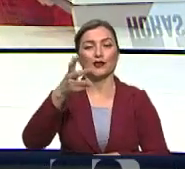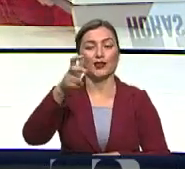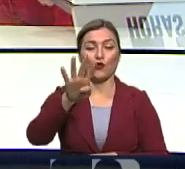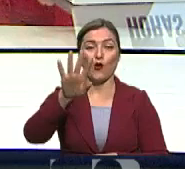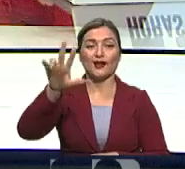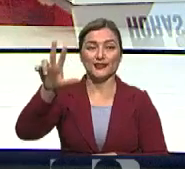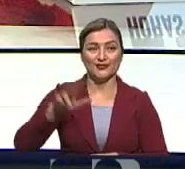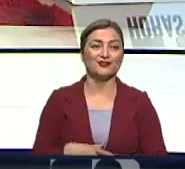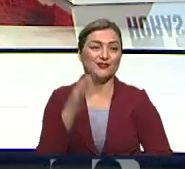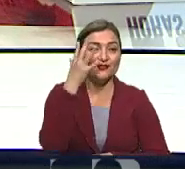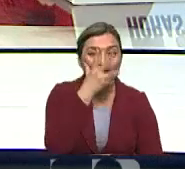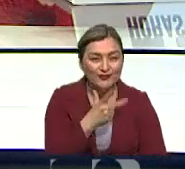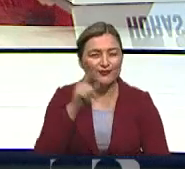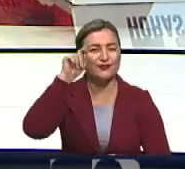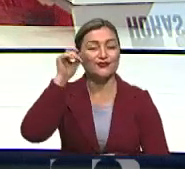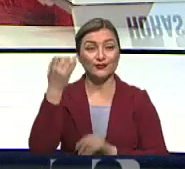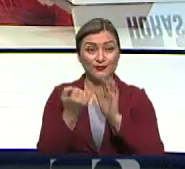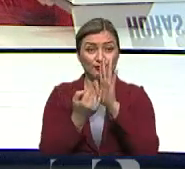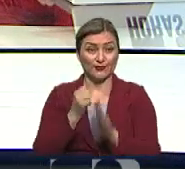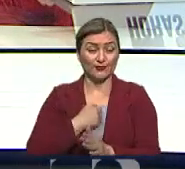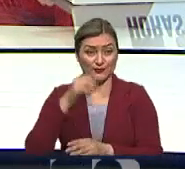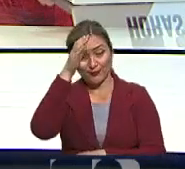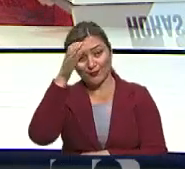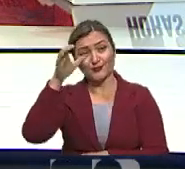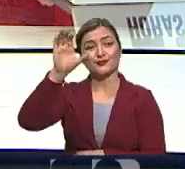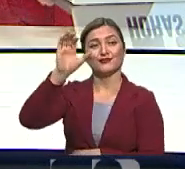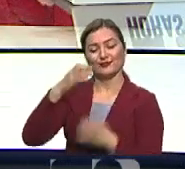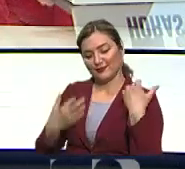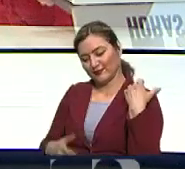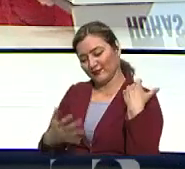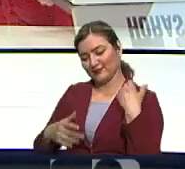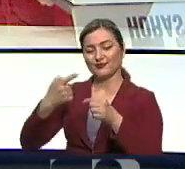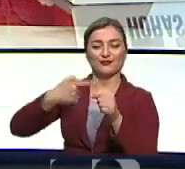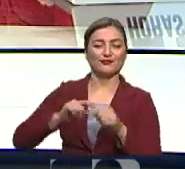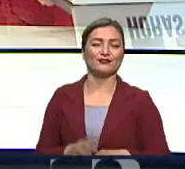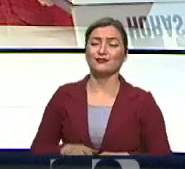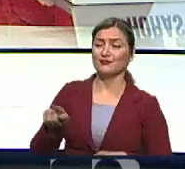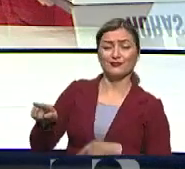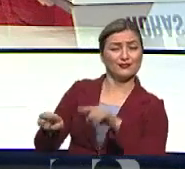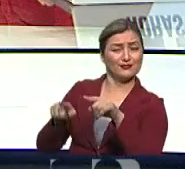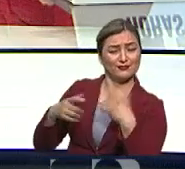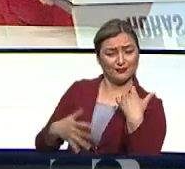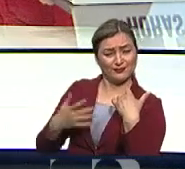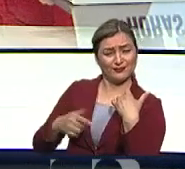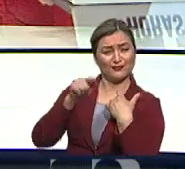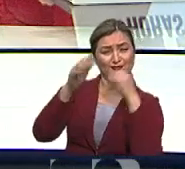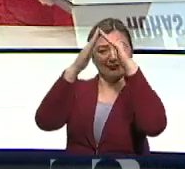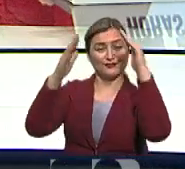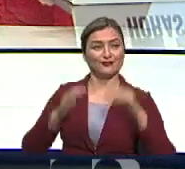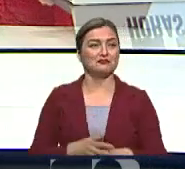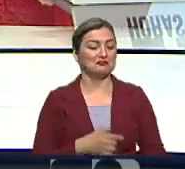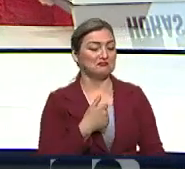099-489-1343. Qué lindo poder revivir en este espacio las serenatas quiteñas. ¿Te llevaron alguna vez una serenata?